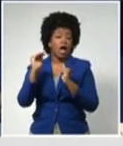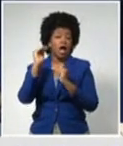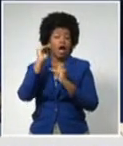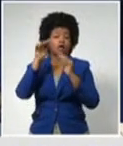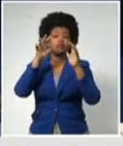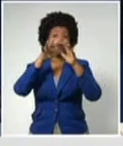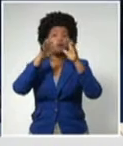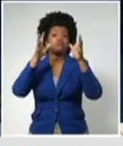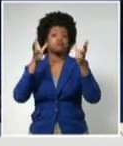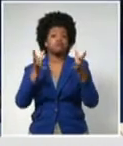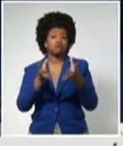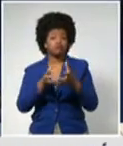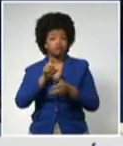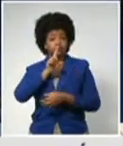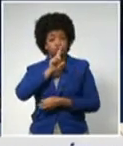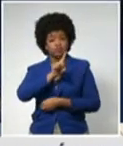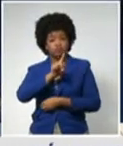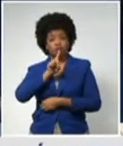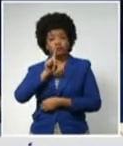fue